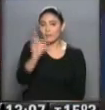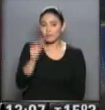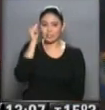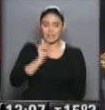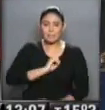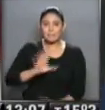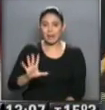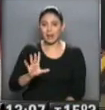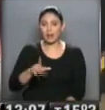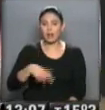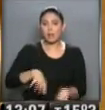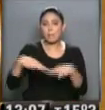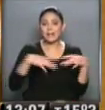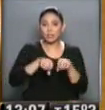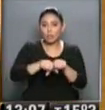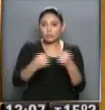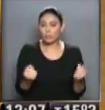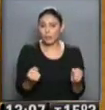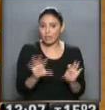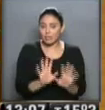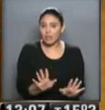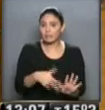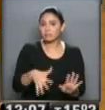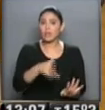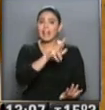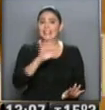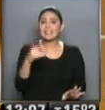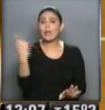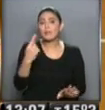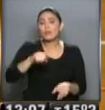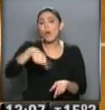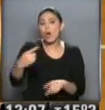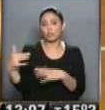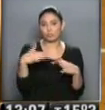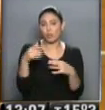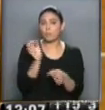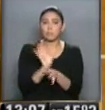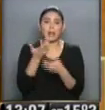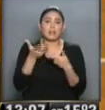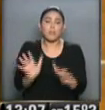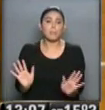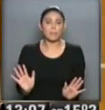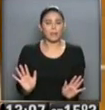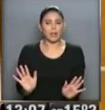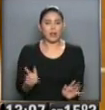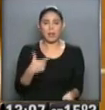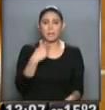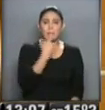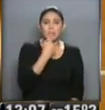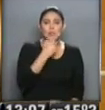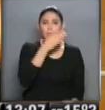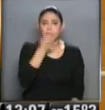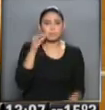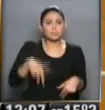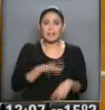el partido, se suspende y a los 30 minutos vuelve a arrancar otro partido como si nada hubiese pasado, ni minuto de silencio, ni